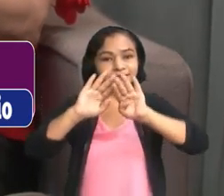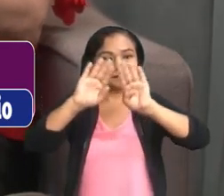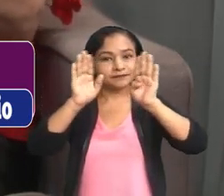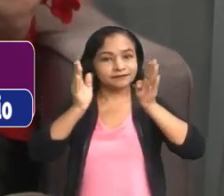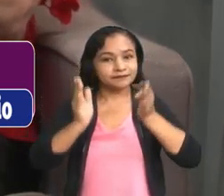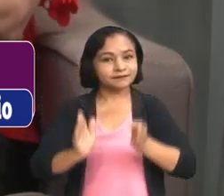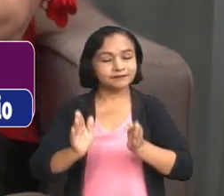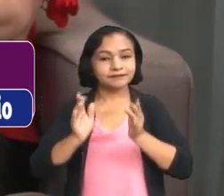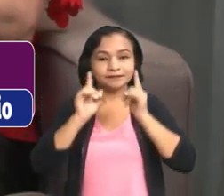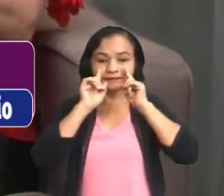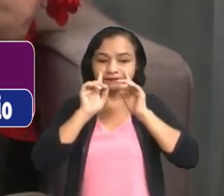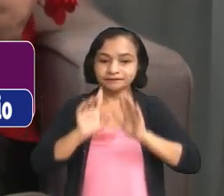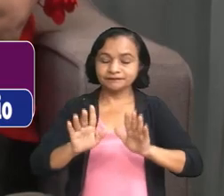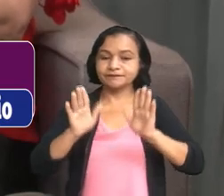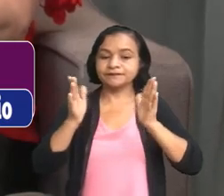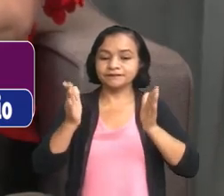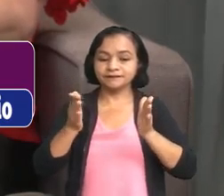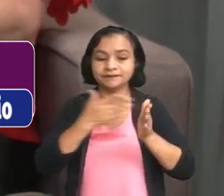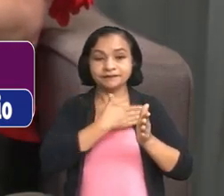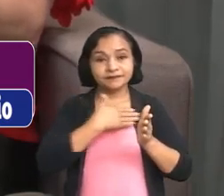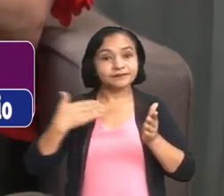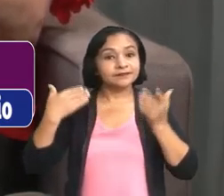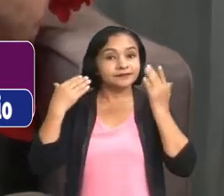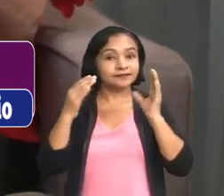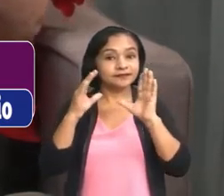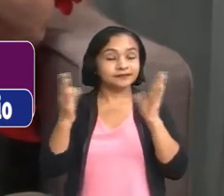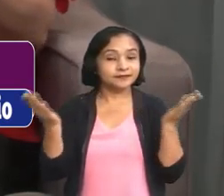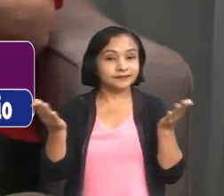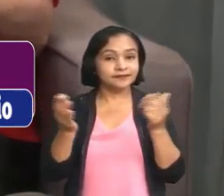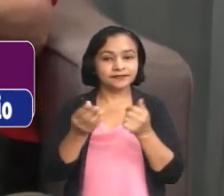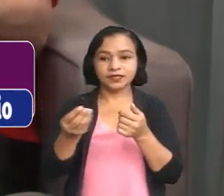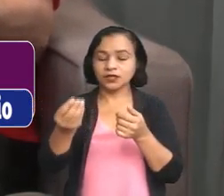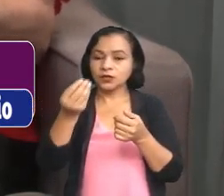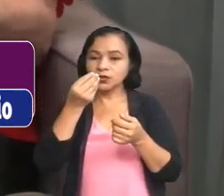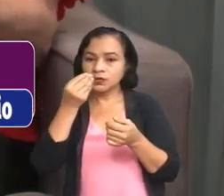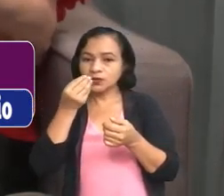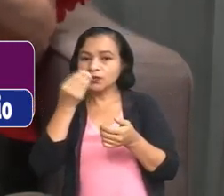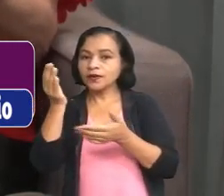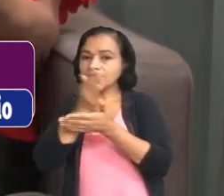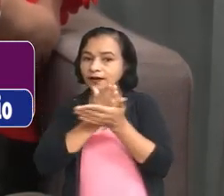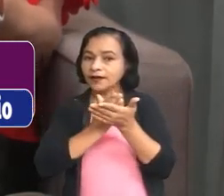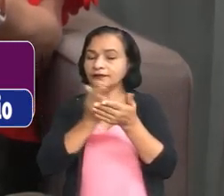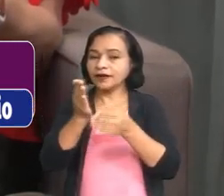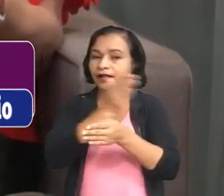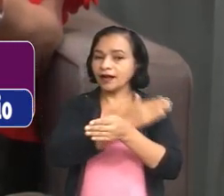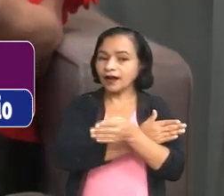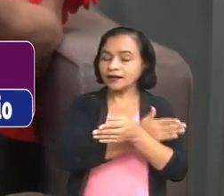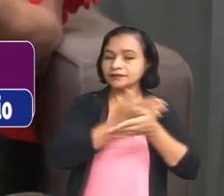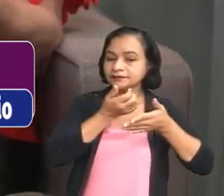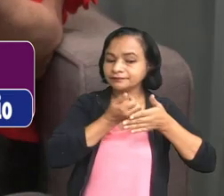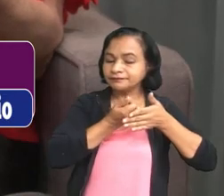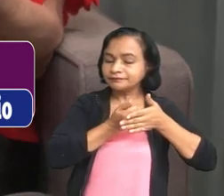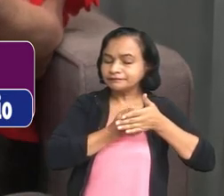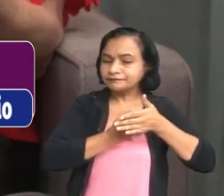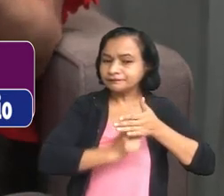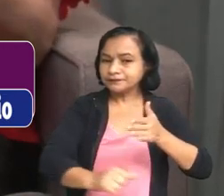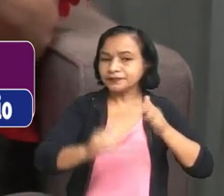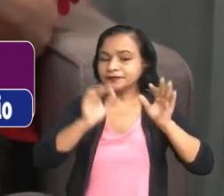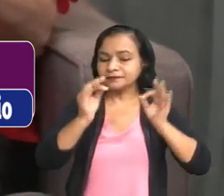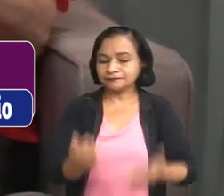ahí para prepararse, para tener las mejores condiciones, para nutrirla muchas veces antes del parto. Y entonces, desde